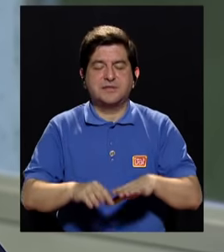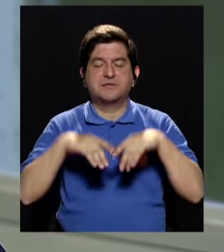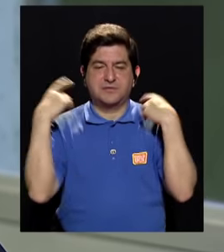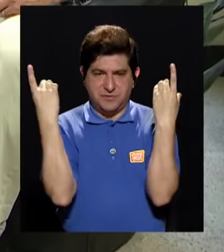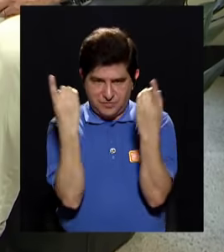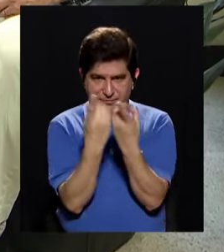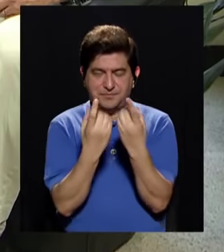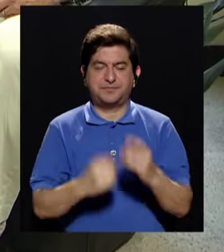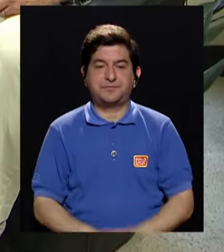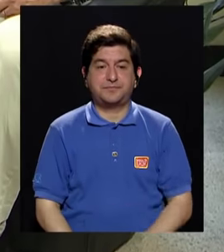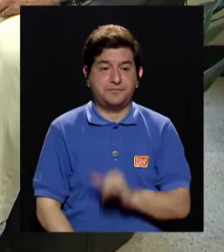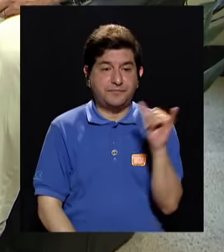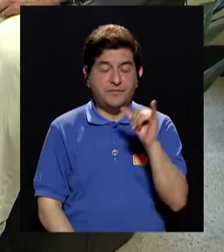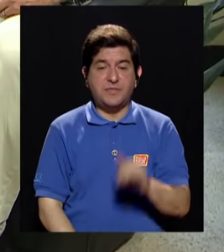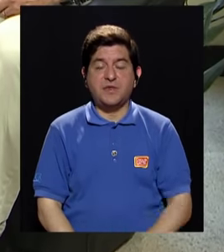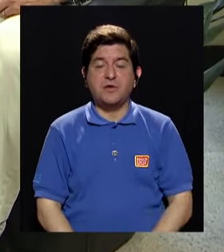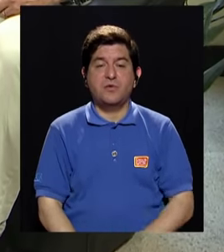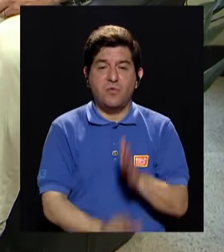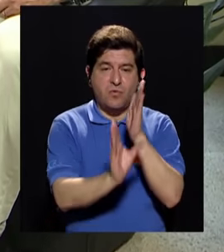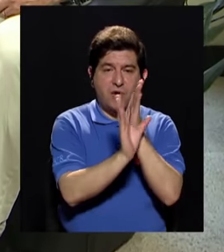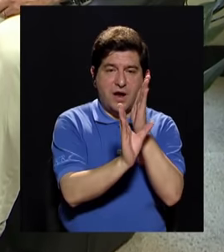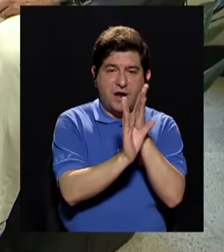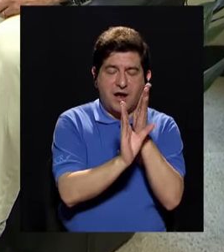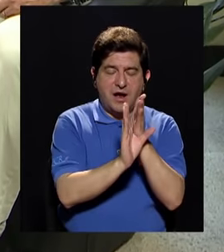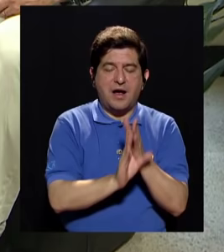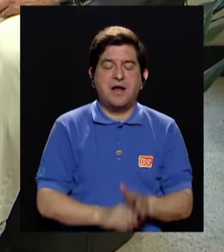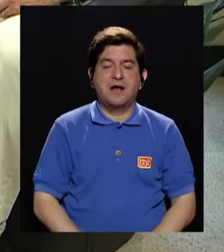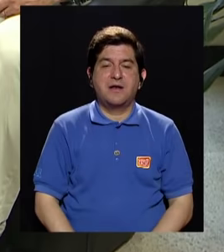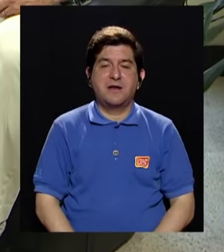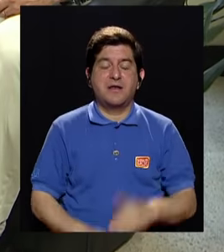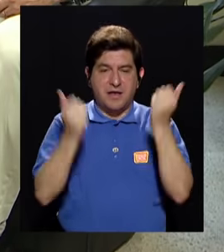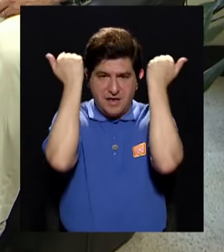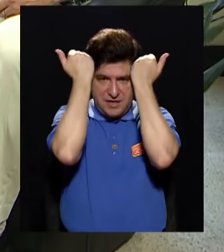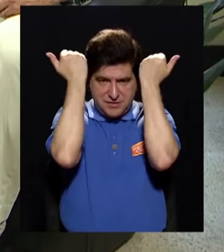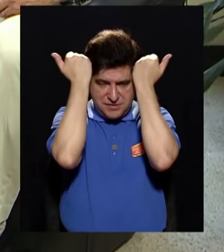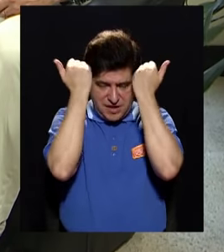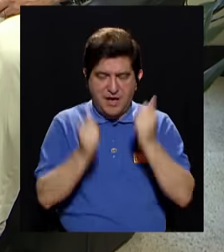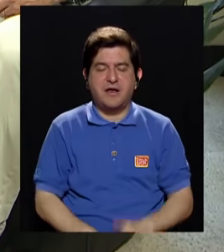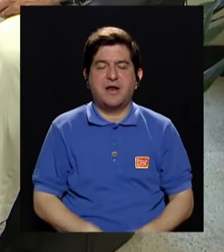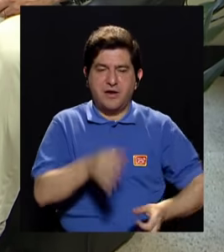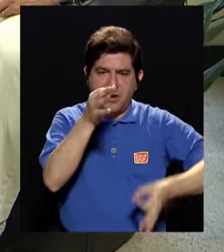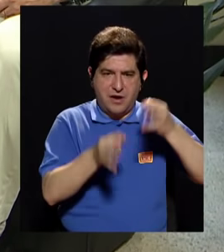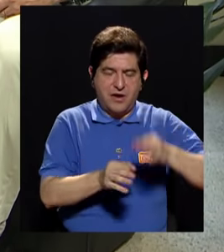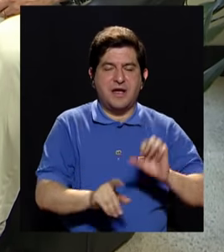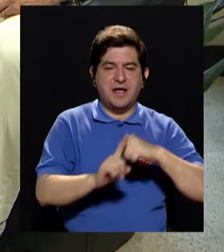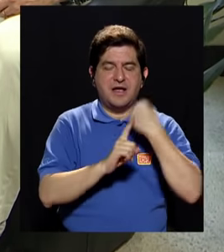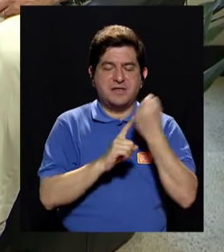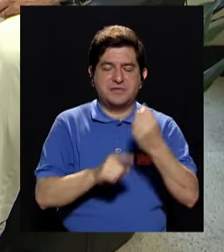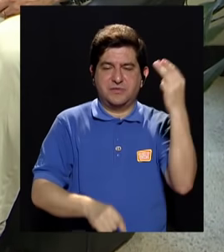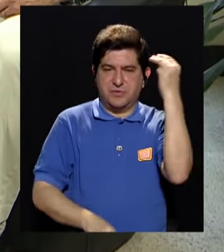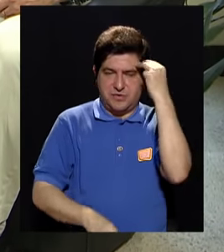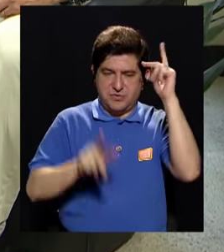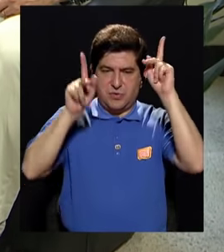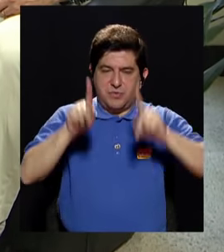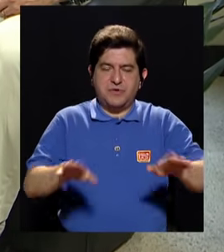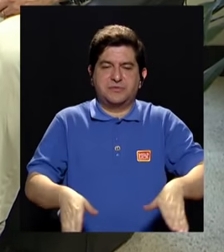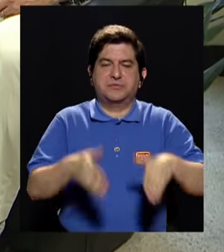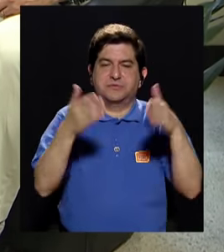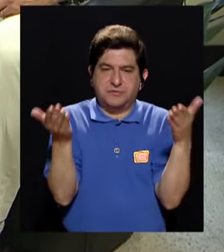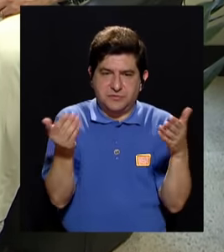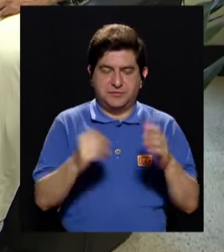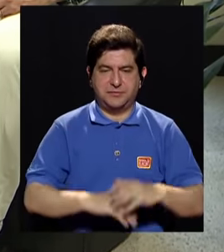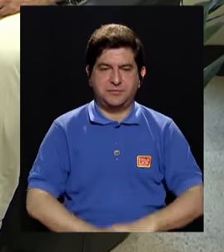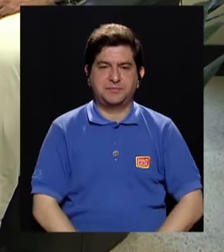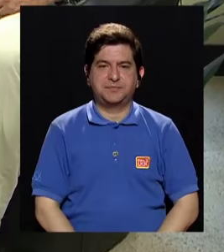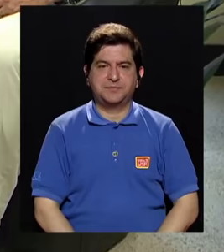departamento También tenemos psiquiatría forense que ya psiquiatría lo que también se hace son valoraciones del Estado mental de las personas